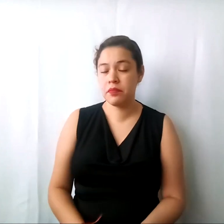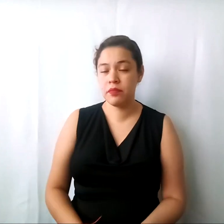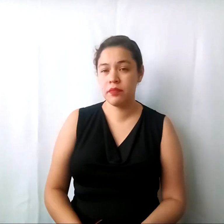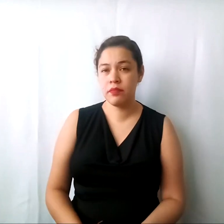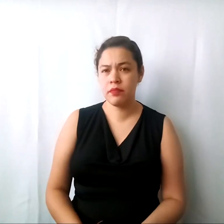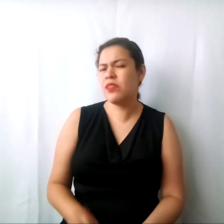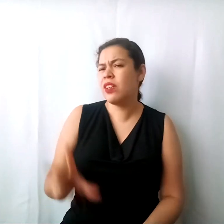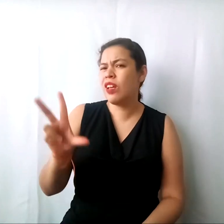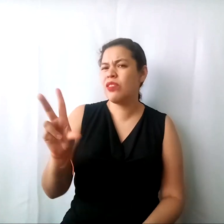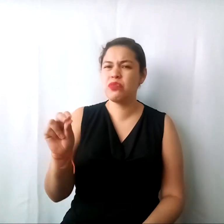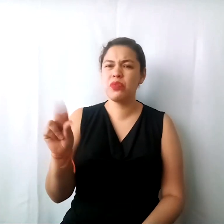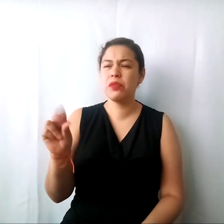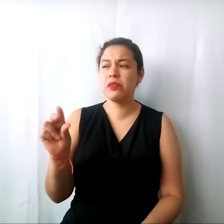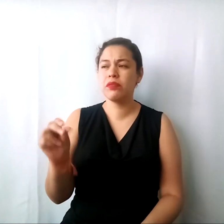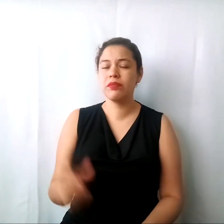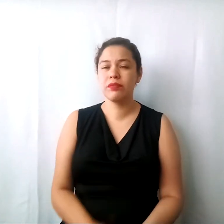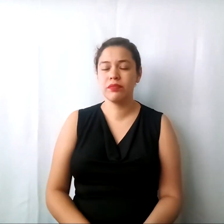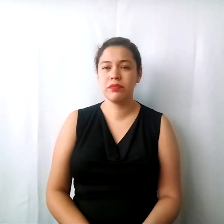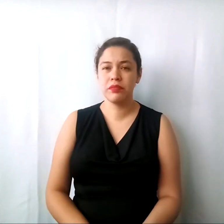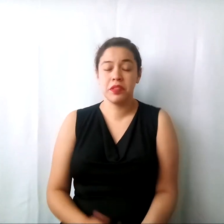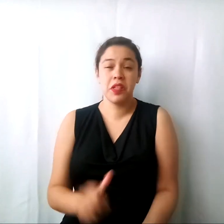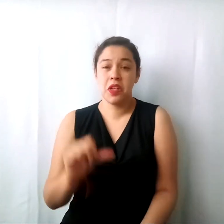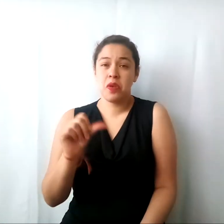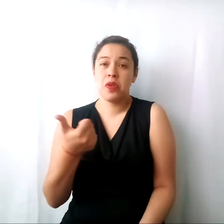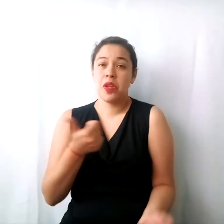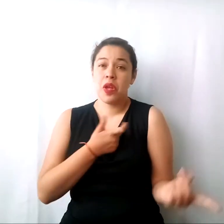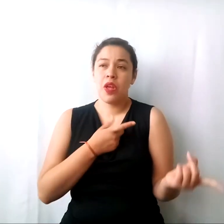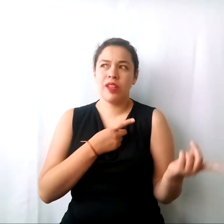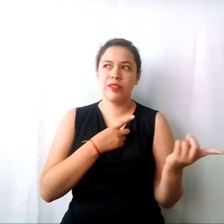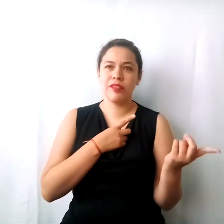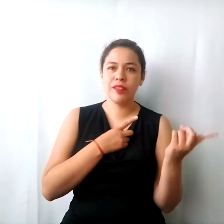No, yo, si no hay alguna otra